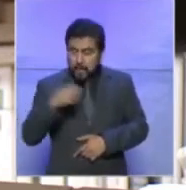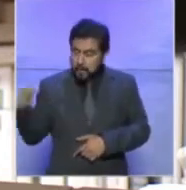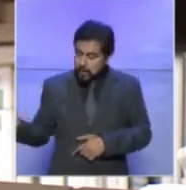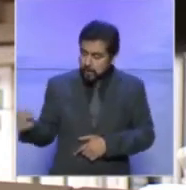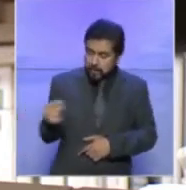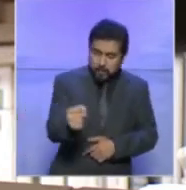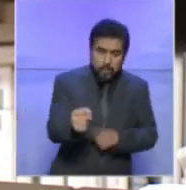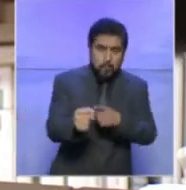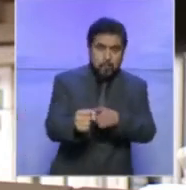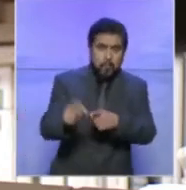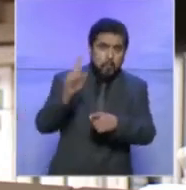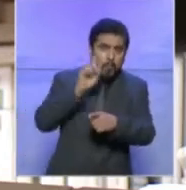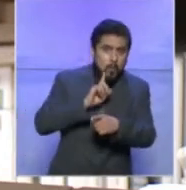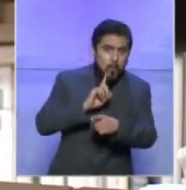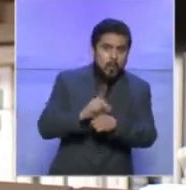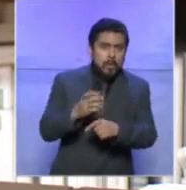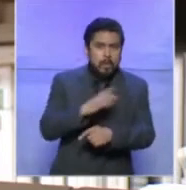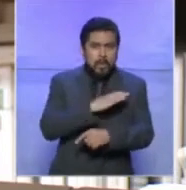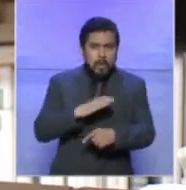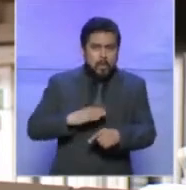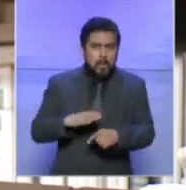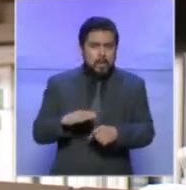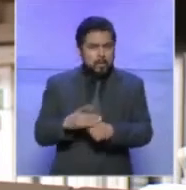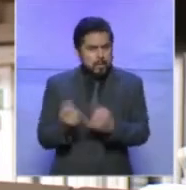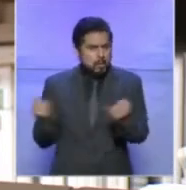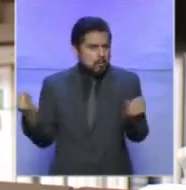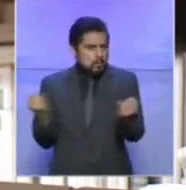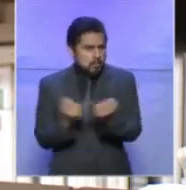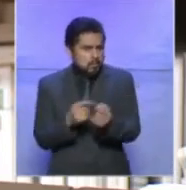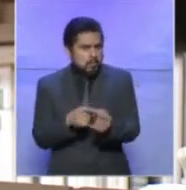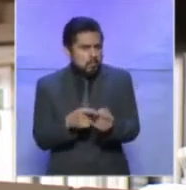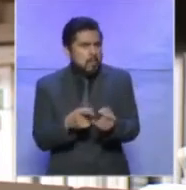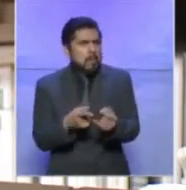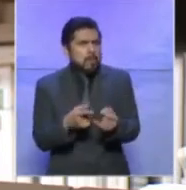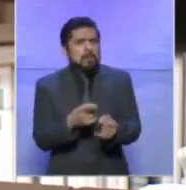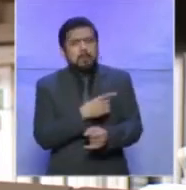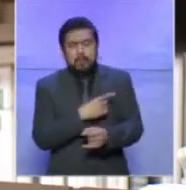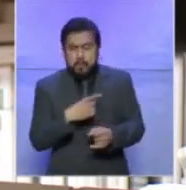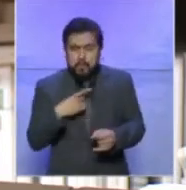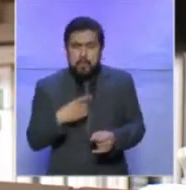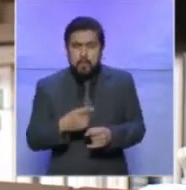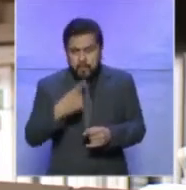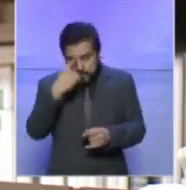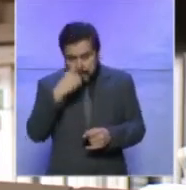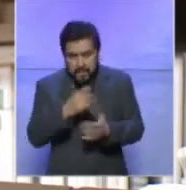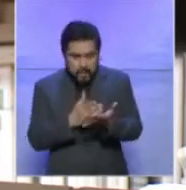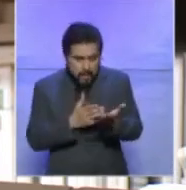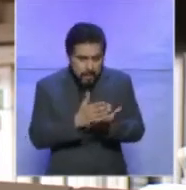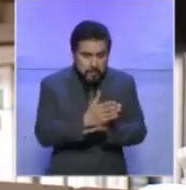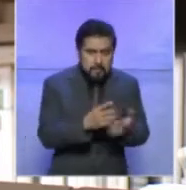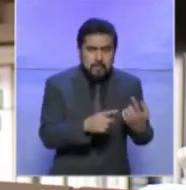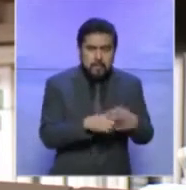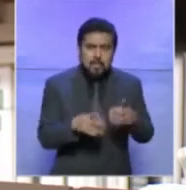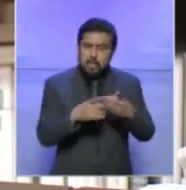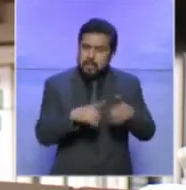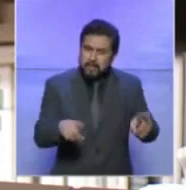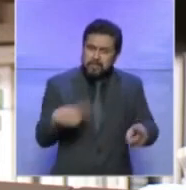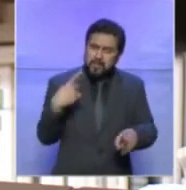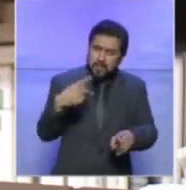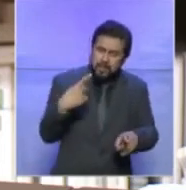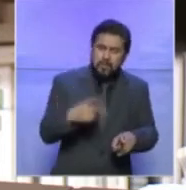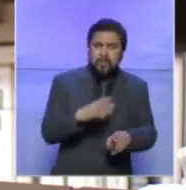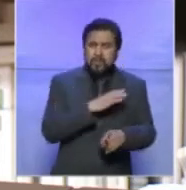mujeres, ¿por qué no creeríamos que las mujeres deben tener acceso igualitario a las prerrogativas de los partidos para el desarrollo de las